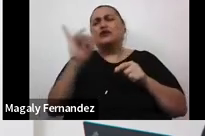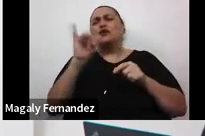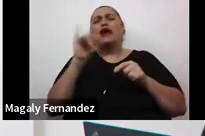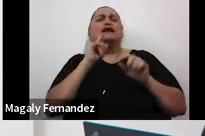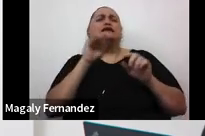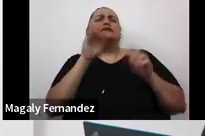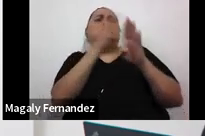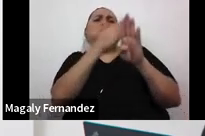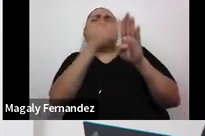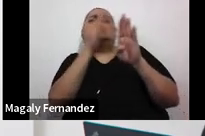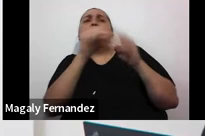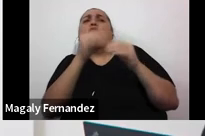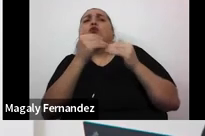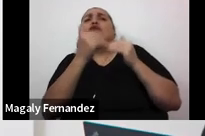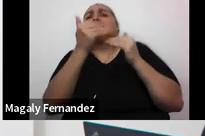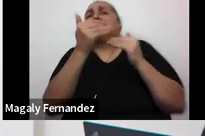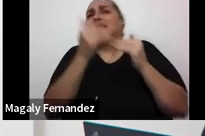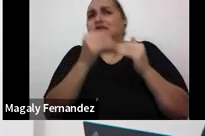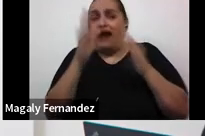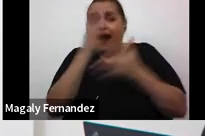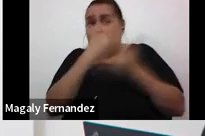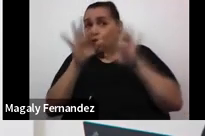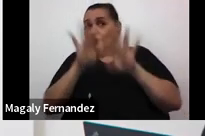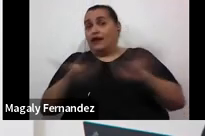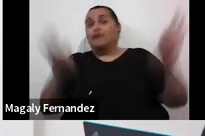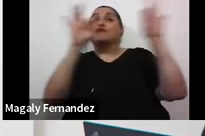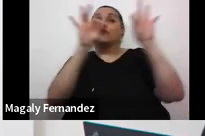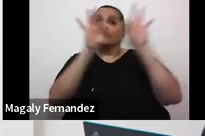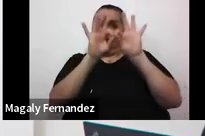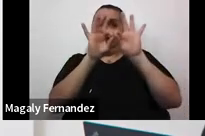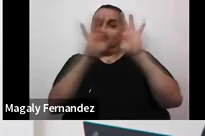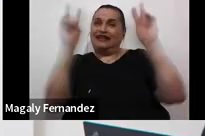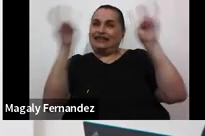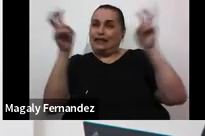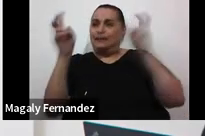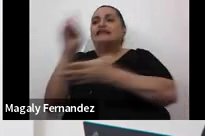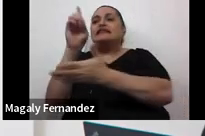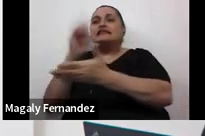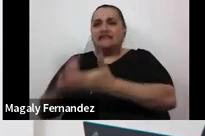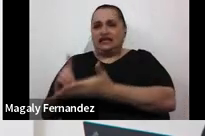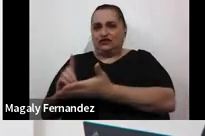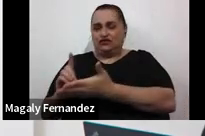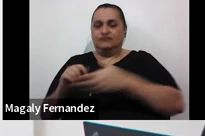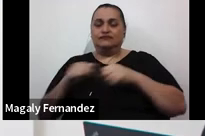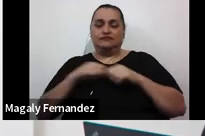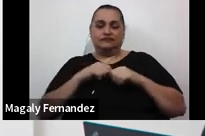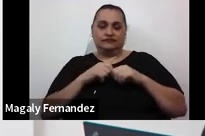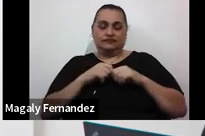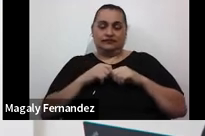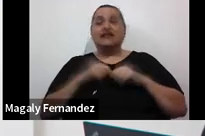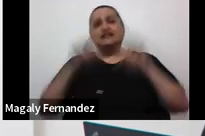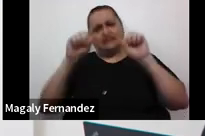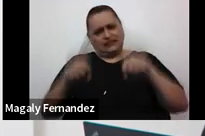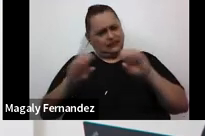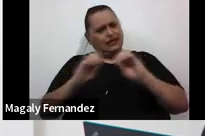no y de algo tan importante no cuando como es el diseño y mira Por supuesto